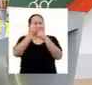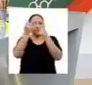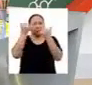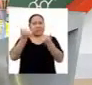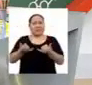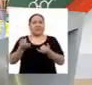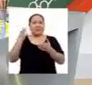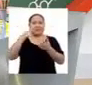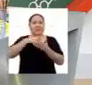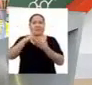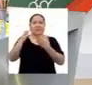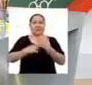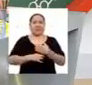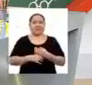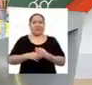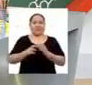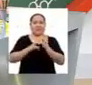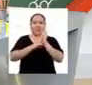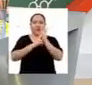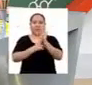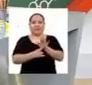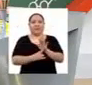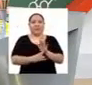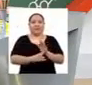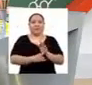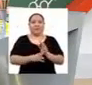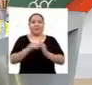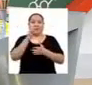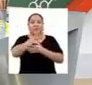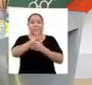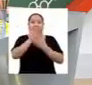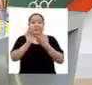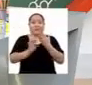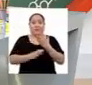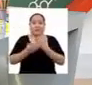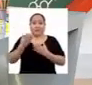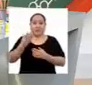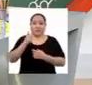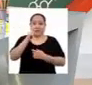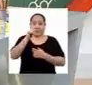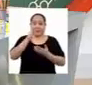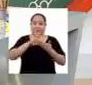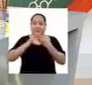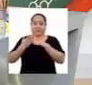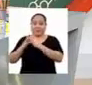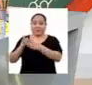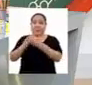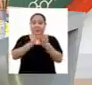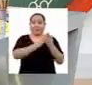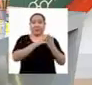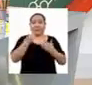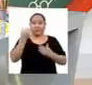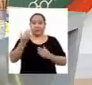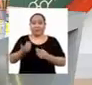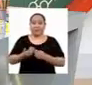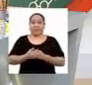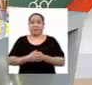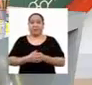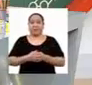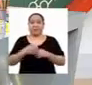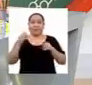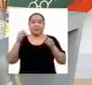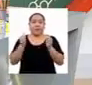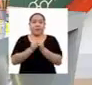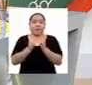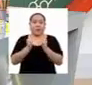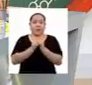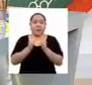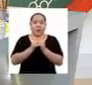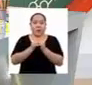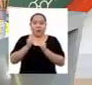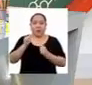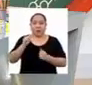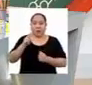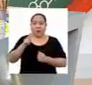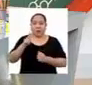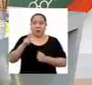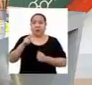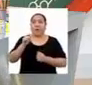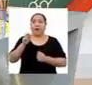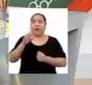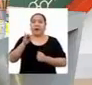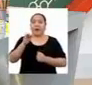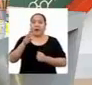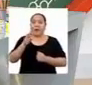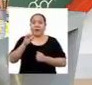programa. Representar las características de una población en estudio mediante variables cualitativas